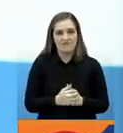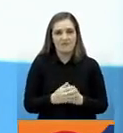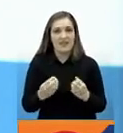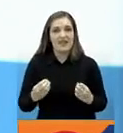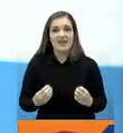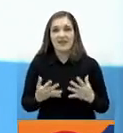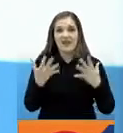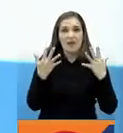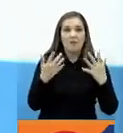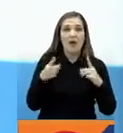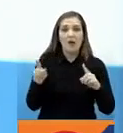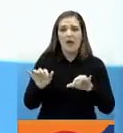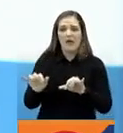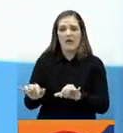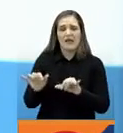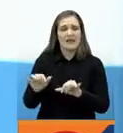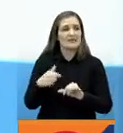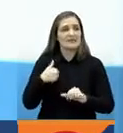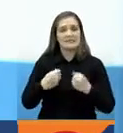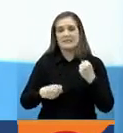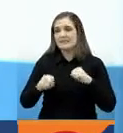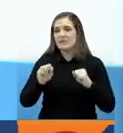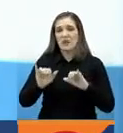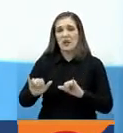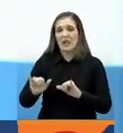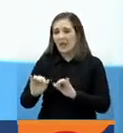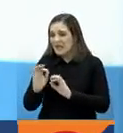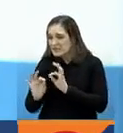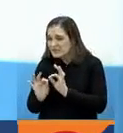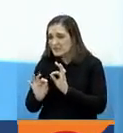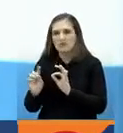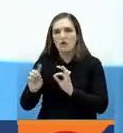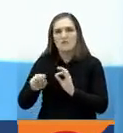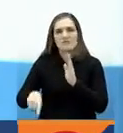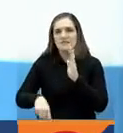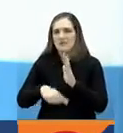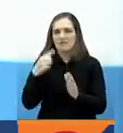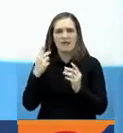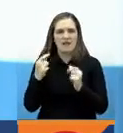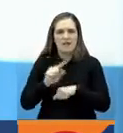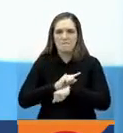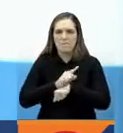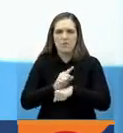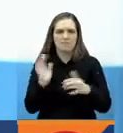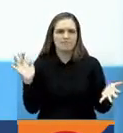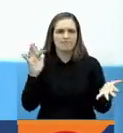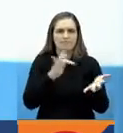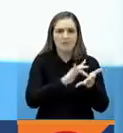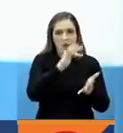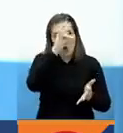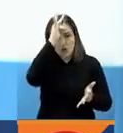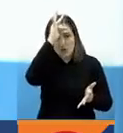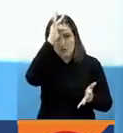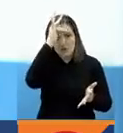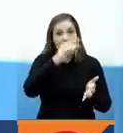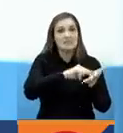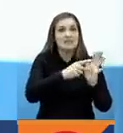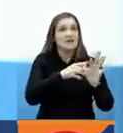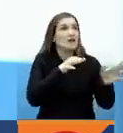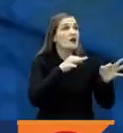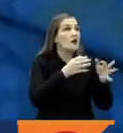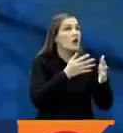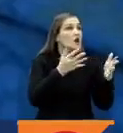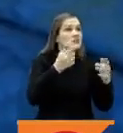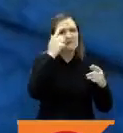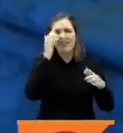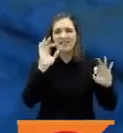pospongan el acudir al centro asistencial más cercano. Vengan con rapidez, no apliquen absolutamente nada sino agua y